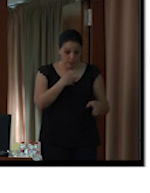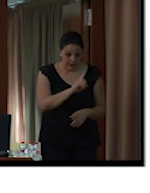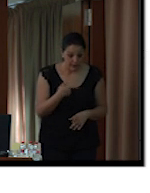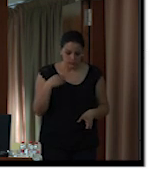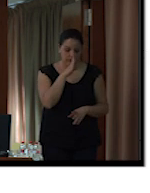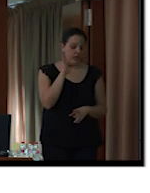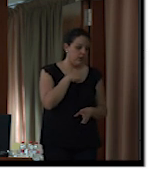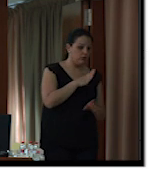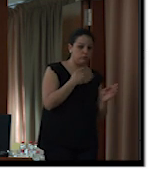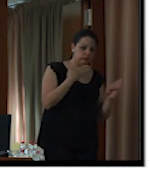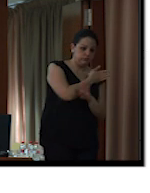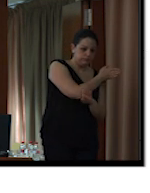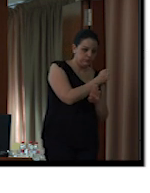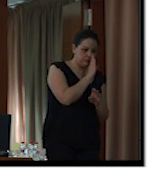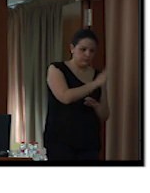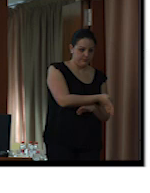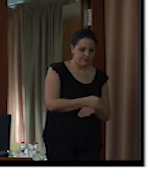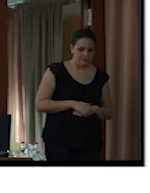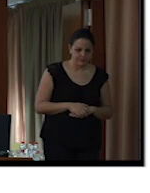directamente